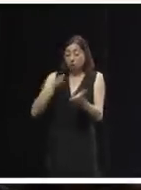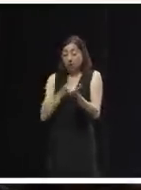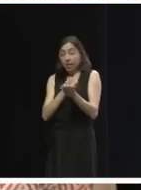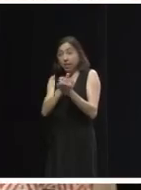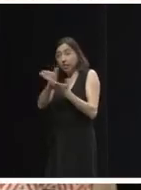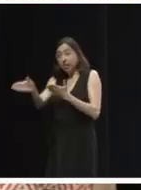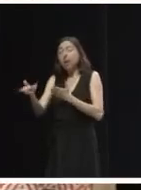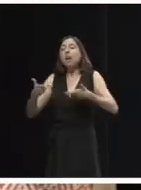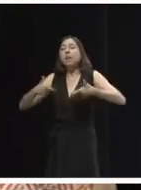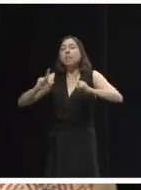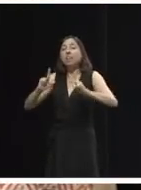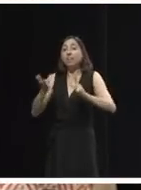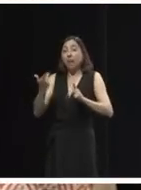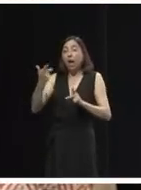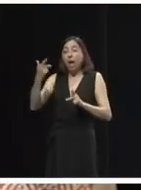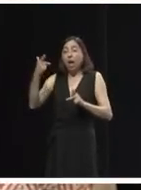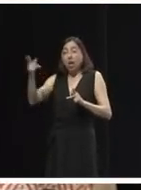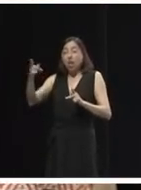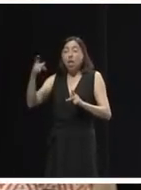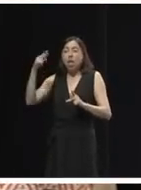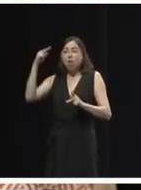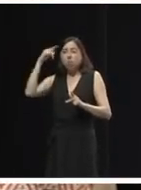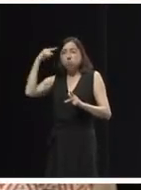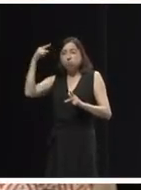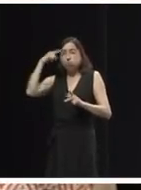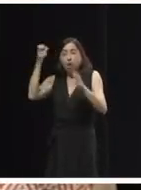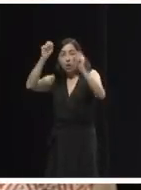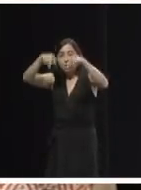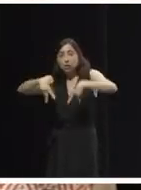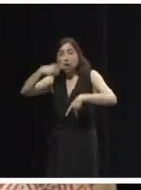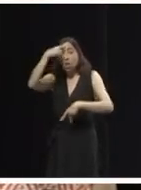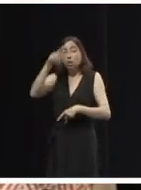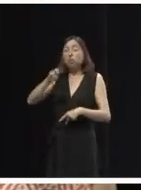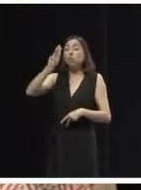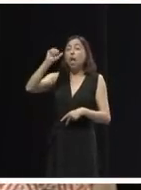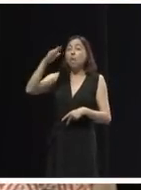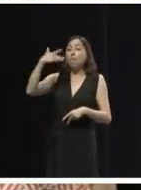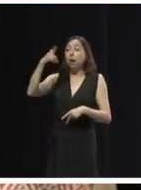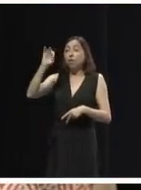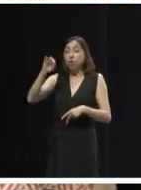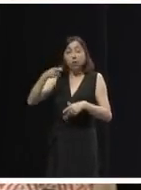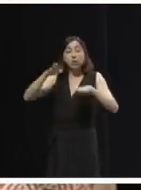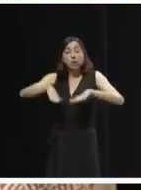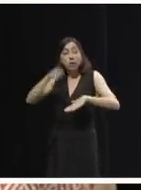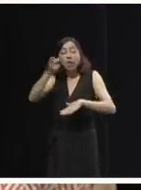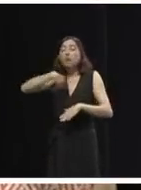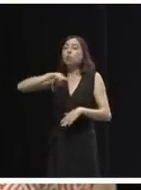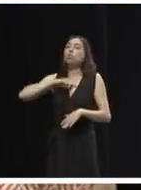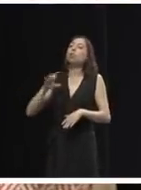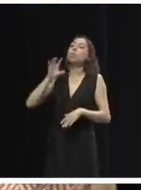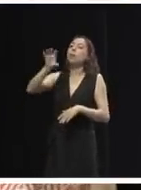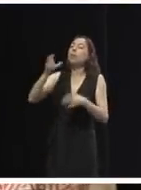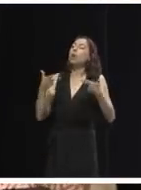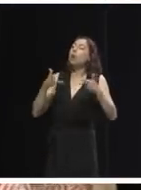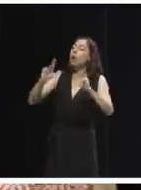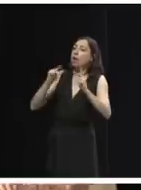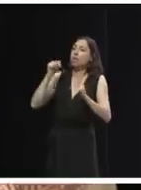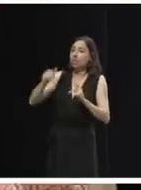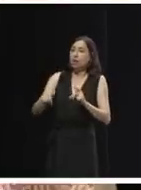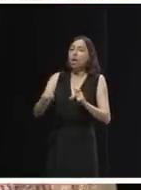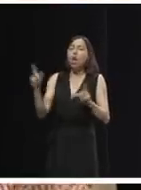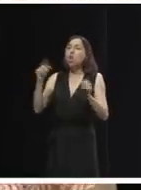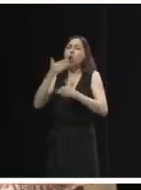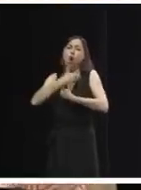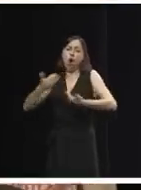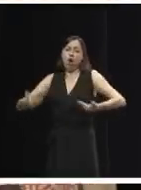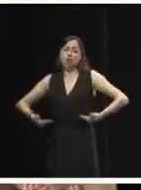de libertad sin ira. ¿Recuerdan a Harcha? No sé si Pablo Coca está por aquí. ¿Recuerdan a Harcha? Somos el Partido de la Libertad, no el de Ayuso, que habla de